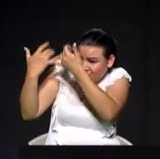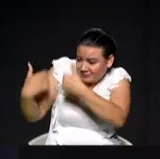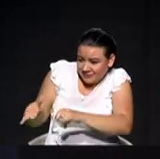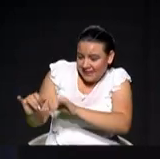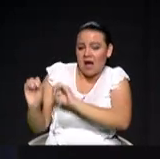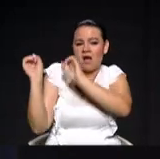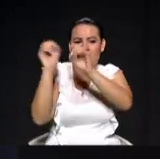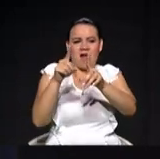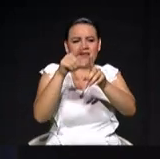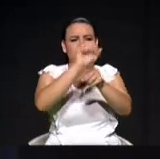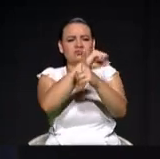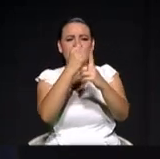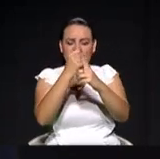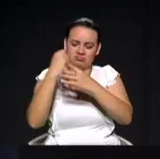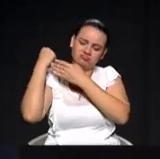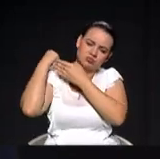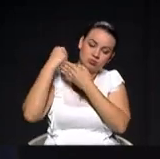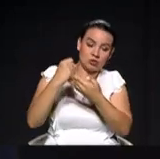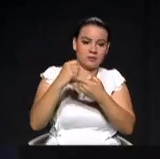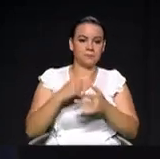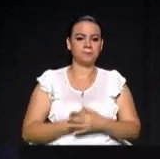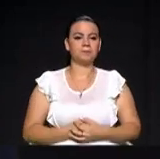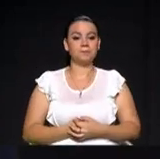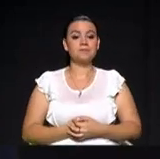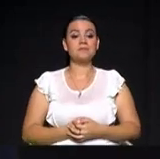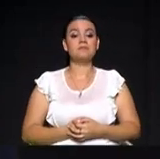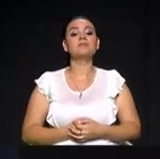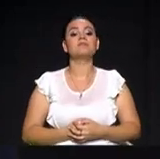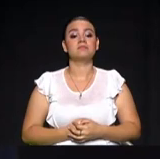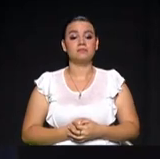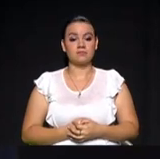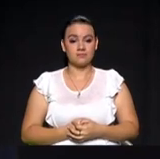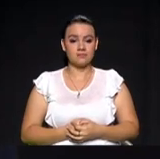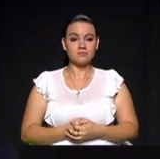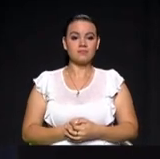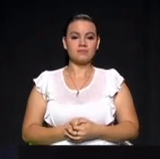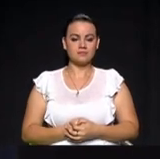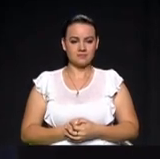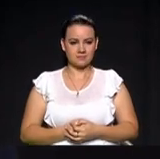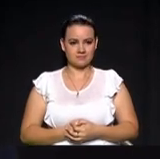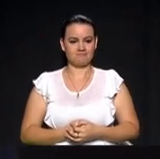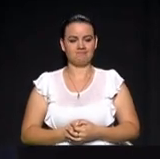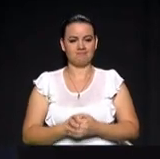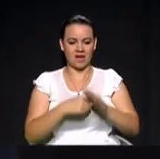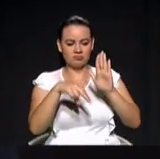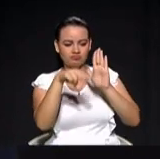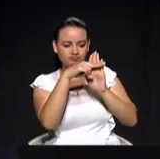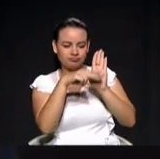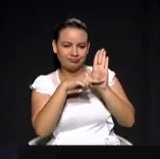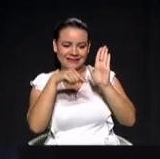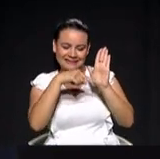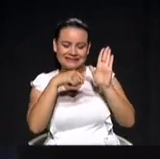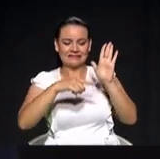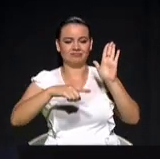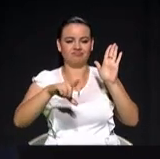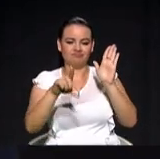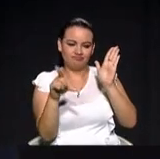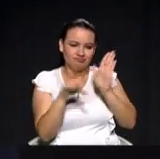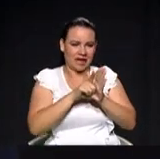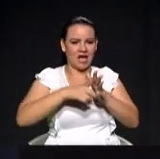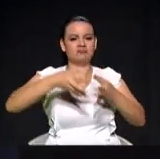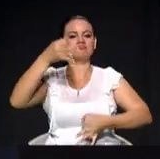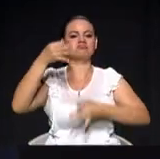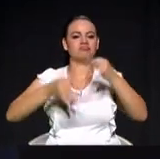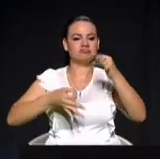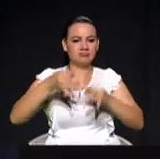juvenil y la política de justicia restaurativa lo vamos